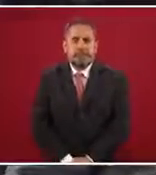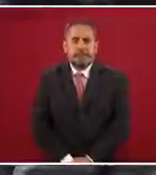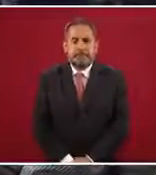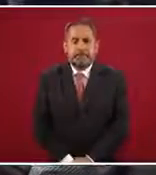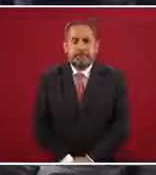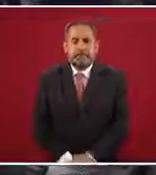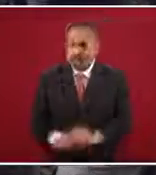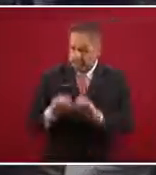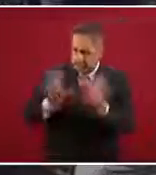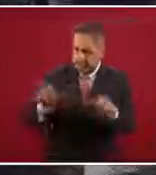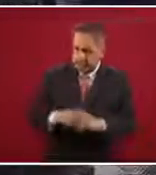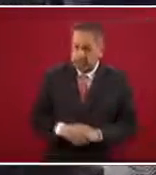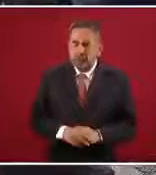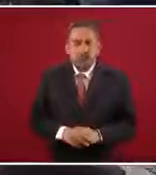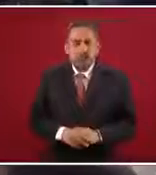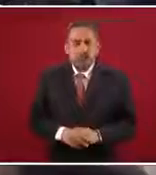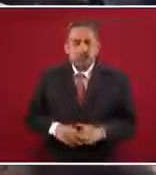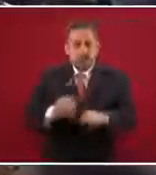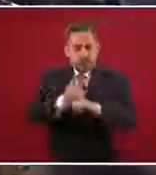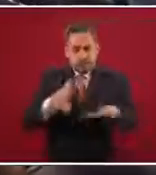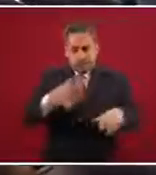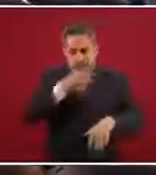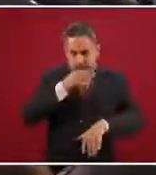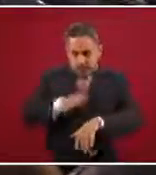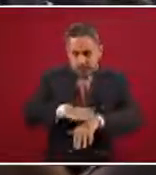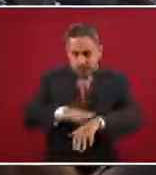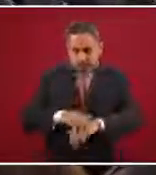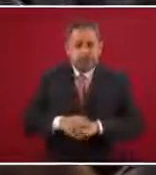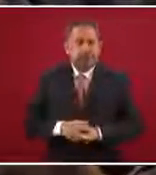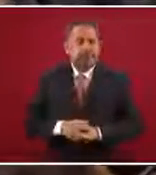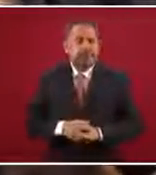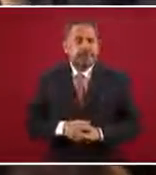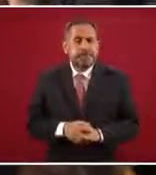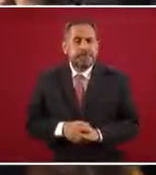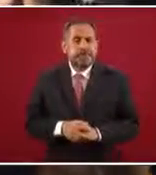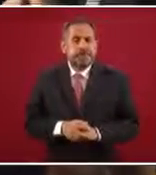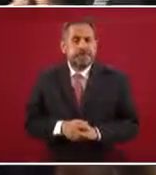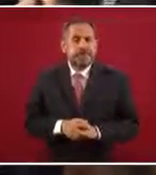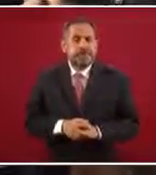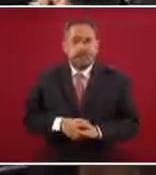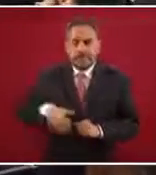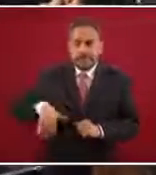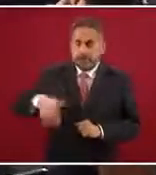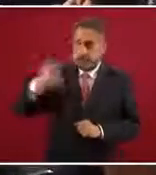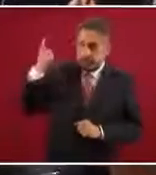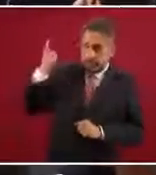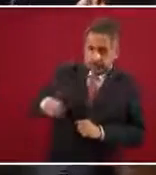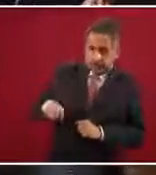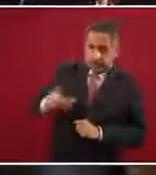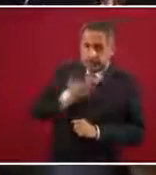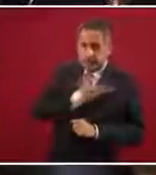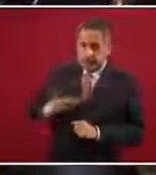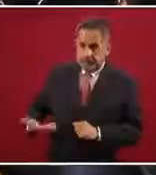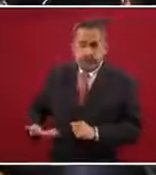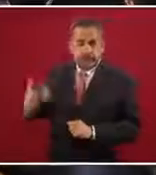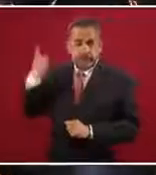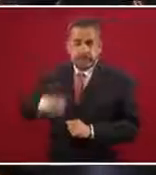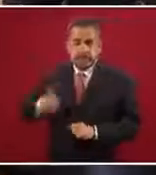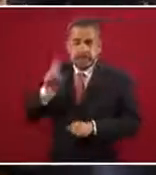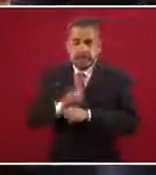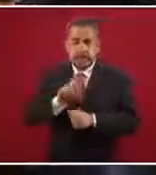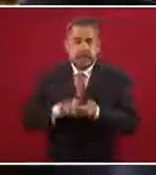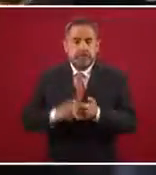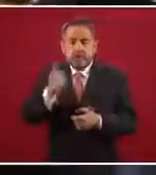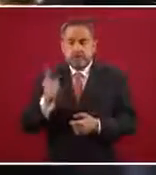claro que sí e informar que como aquí se instruyó por parte del presidente el primero de mayo